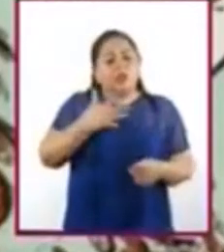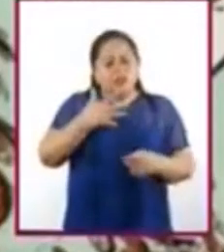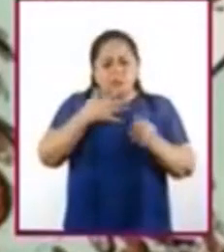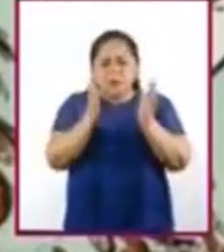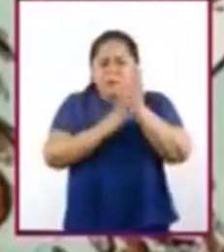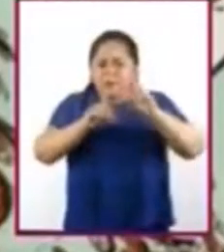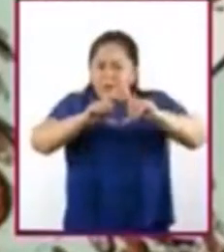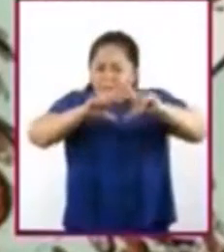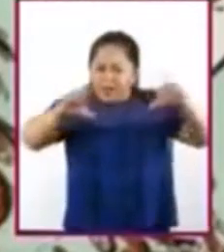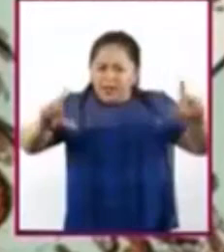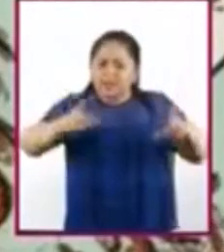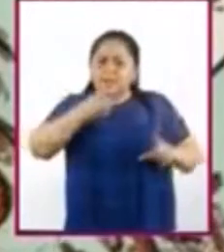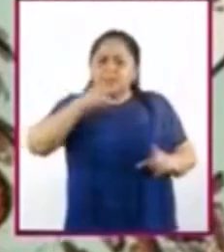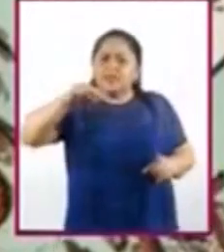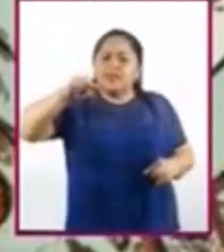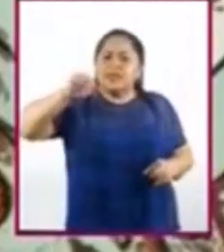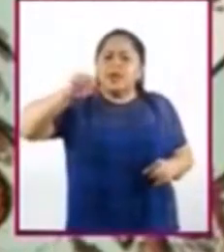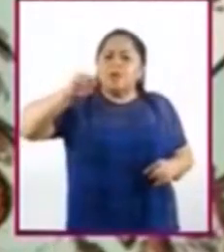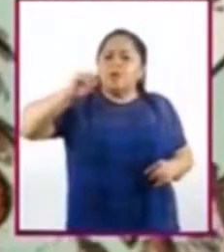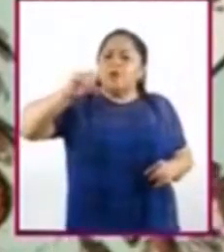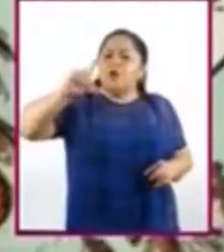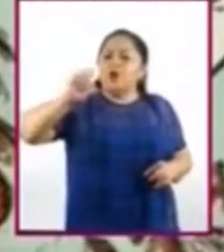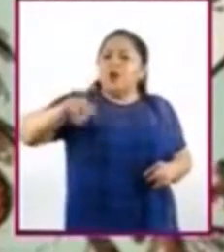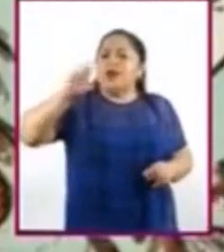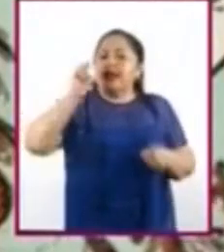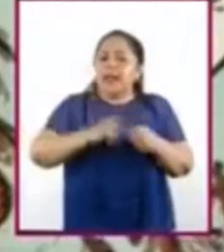papel que dice Napoleón en Egipto.